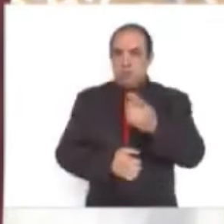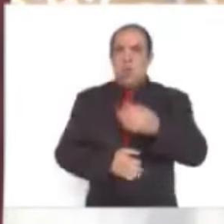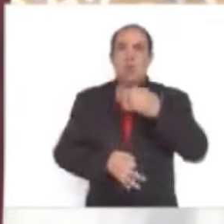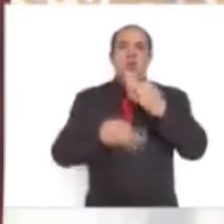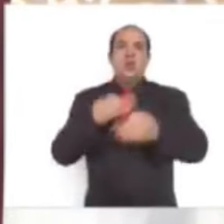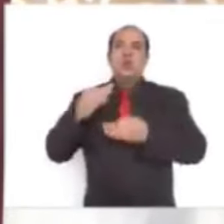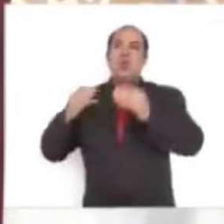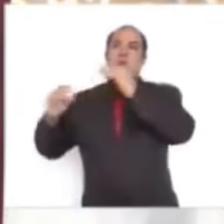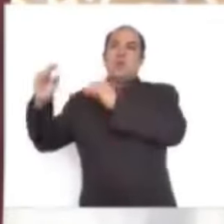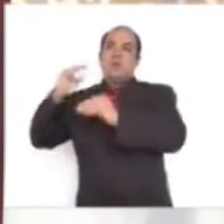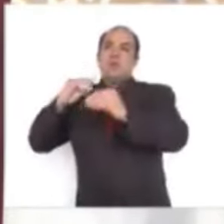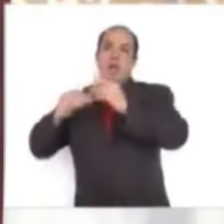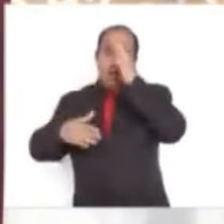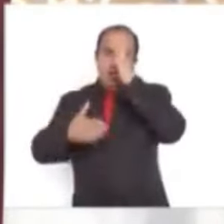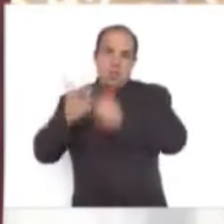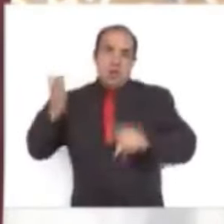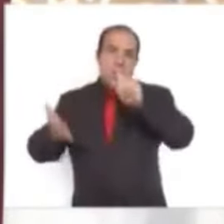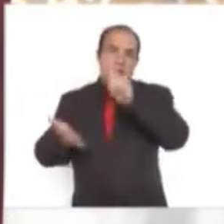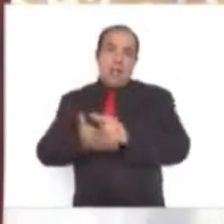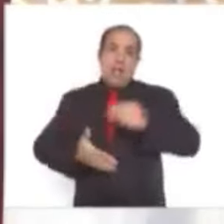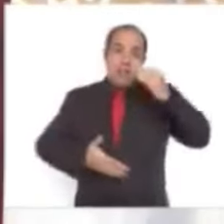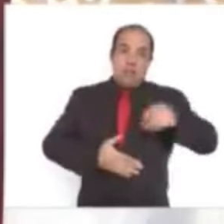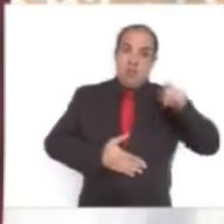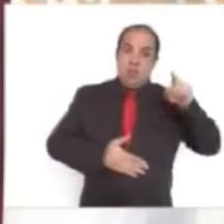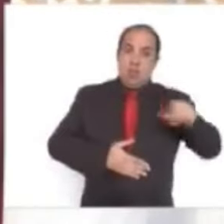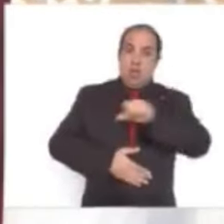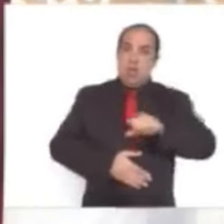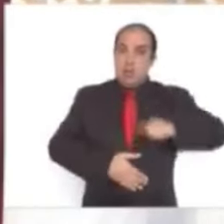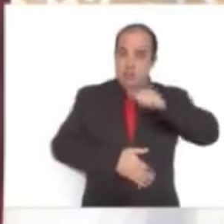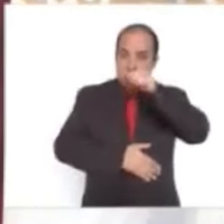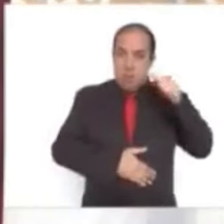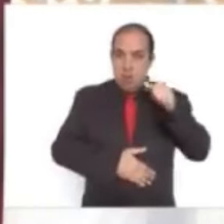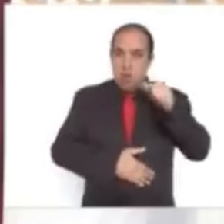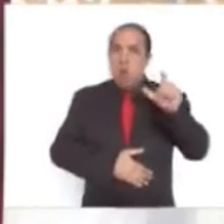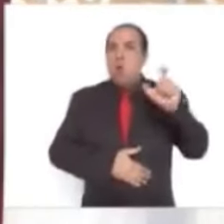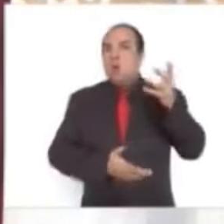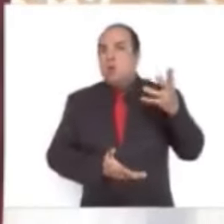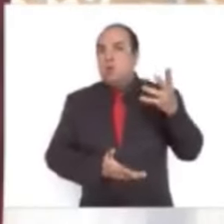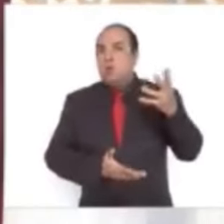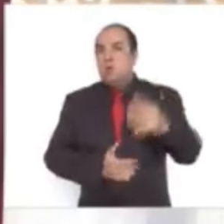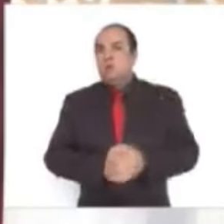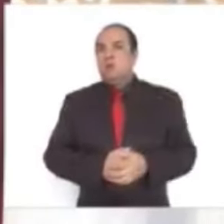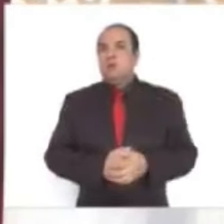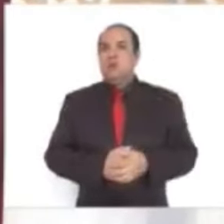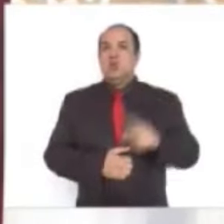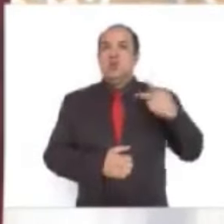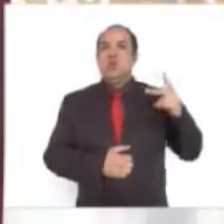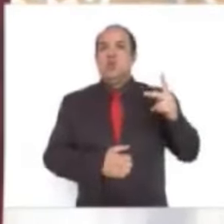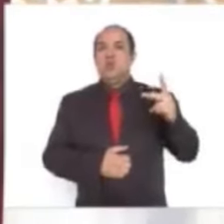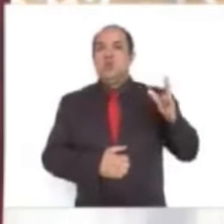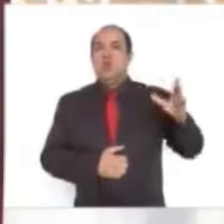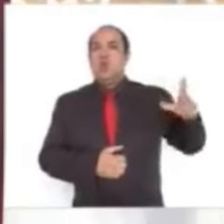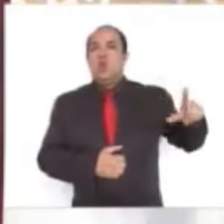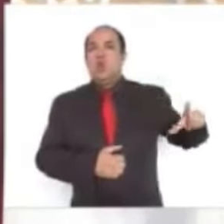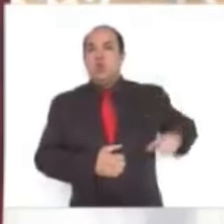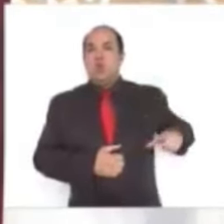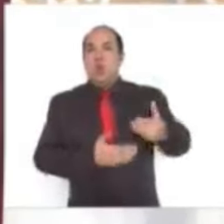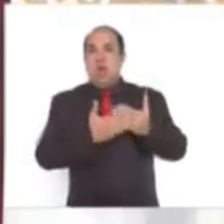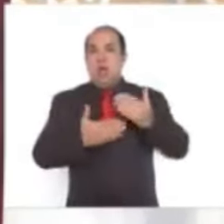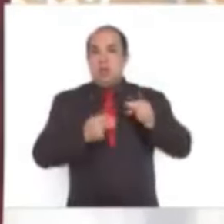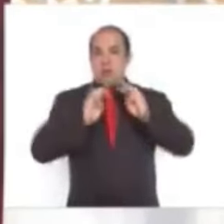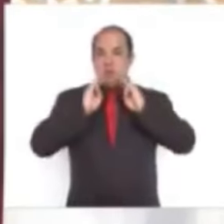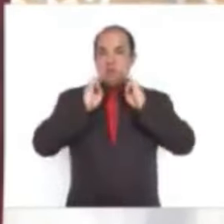los pisos ilegales que ha autorizado la Alcaldía Benito Juárez durante el periodo del cártel inmobiliario